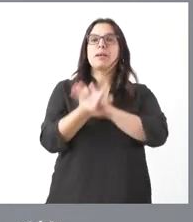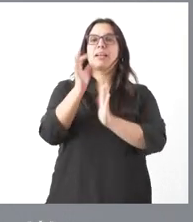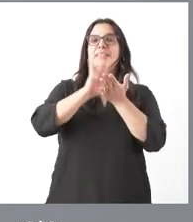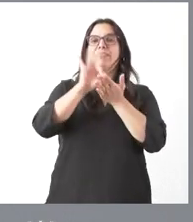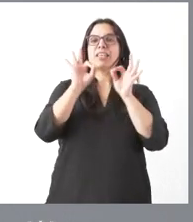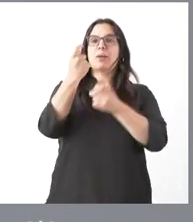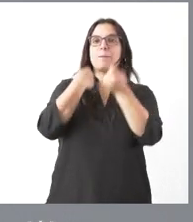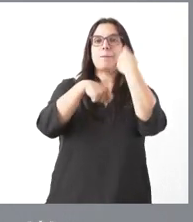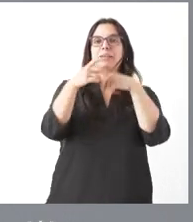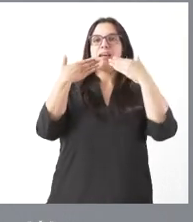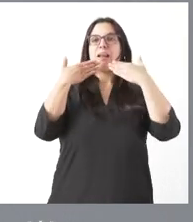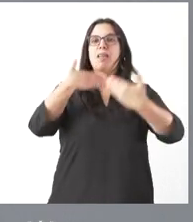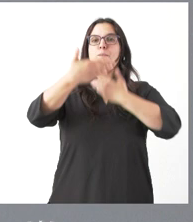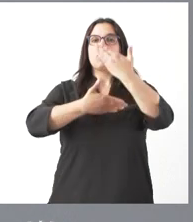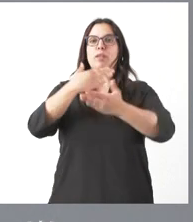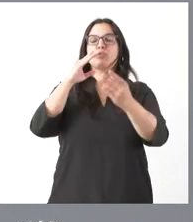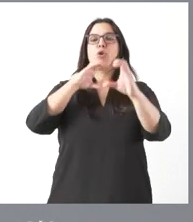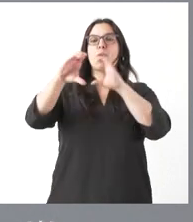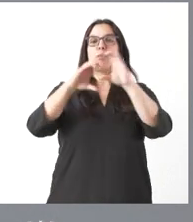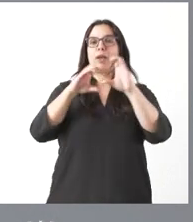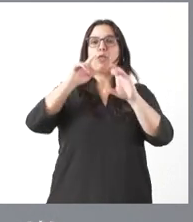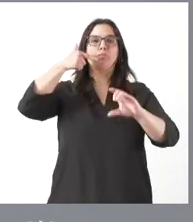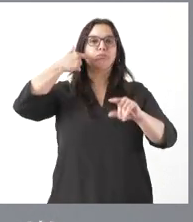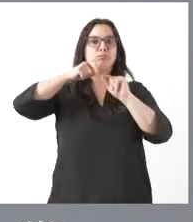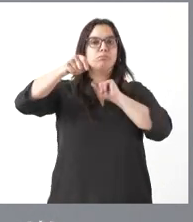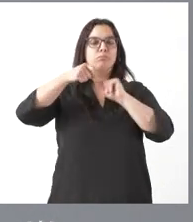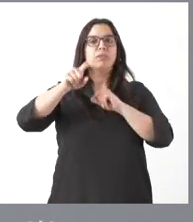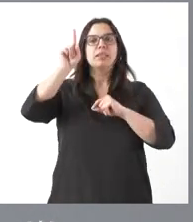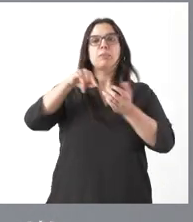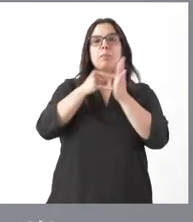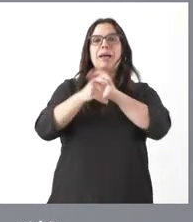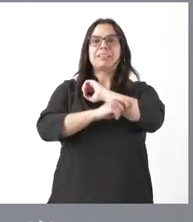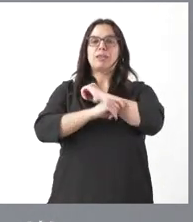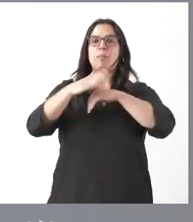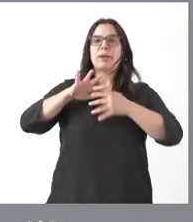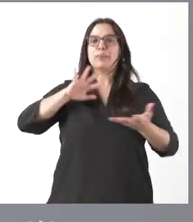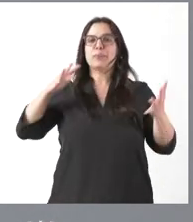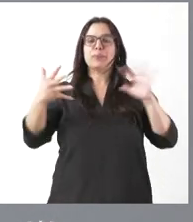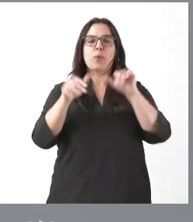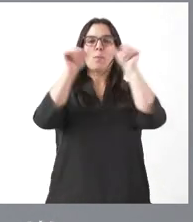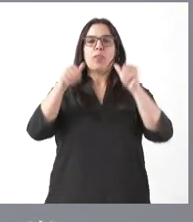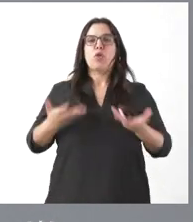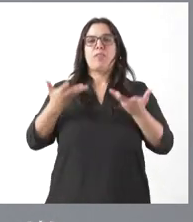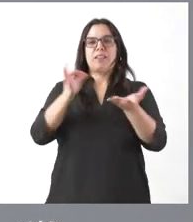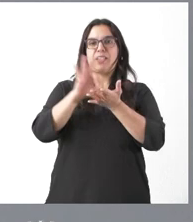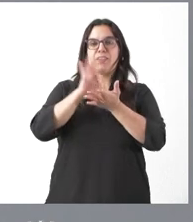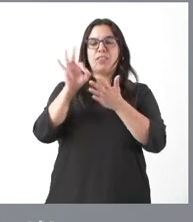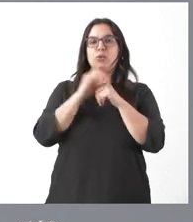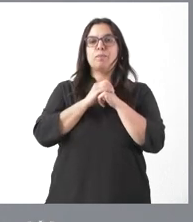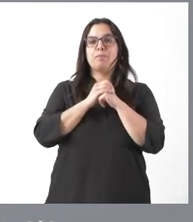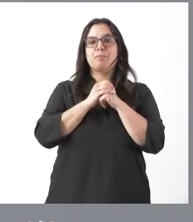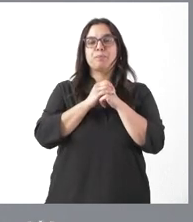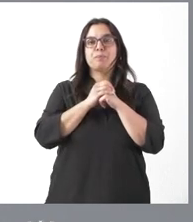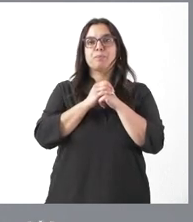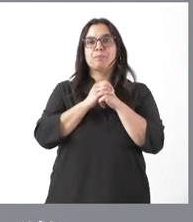a través de procesos de telecomunicación y el plan estratégico que va a transformar el modelo de prestación de estos servicios esta